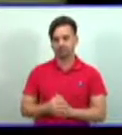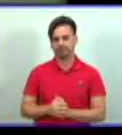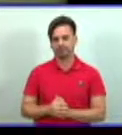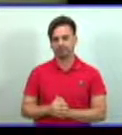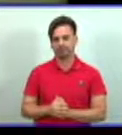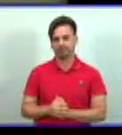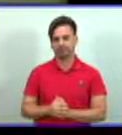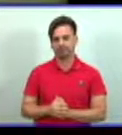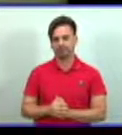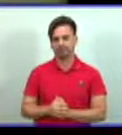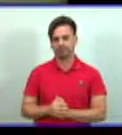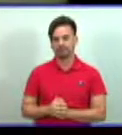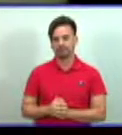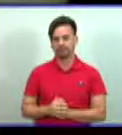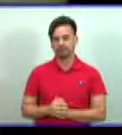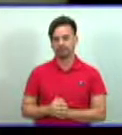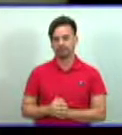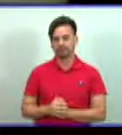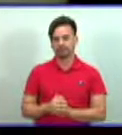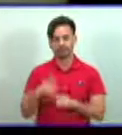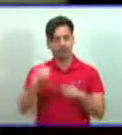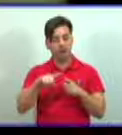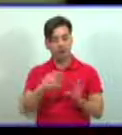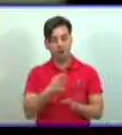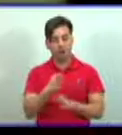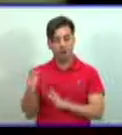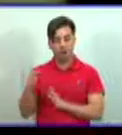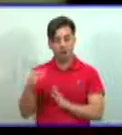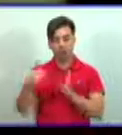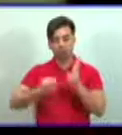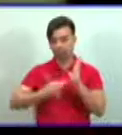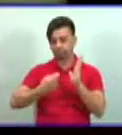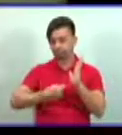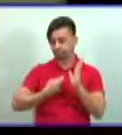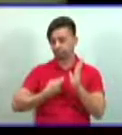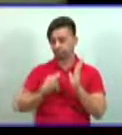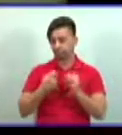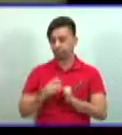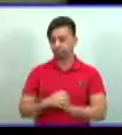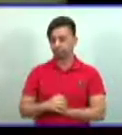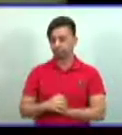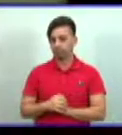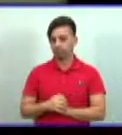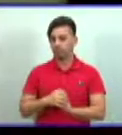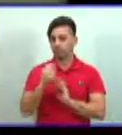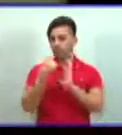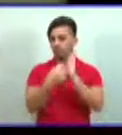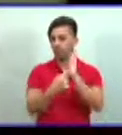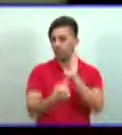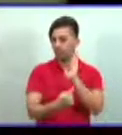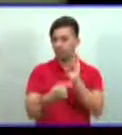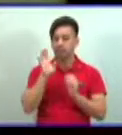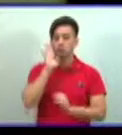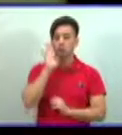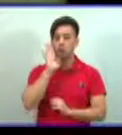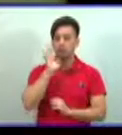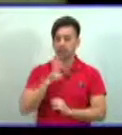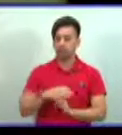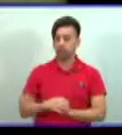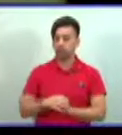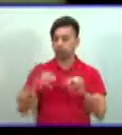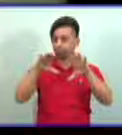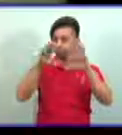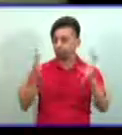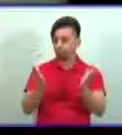la contaminación atmosférica, no todos, pero que este material audiovisual les propone. y que trae algunos elementos y que les ayuda a comprender